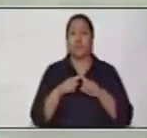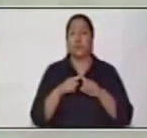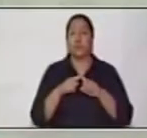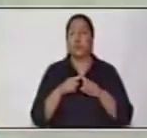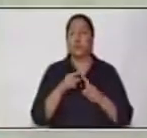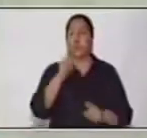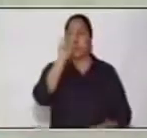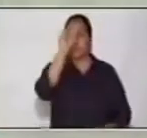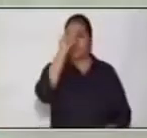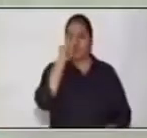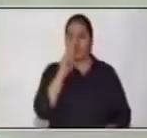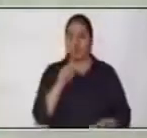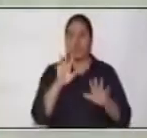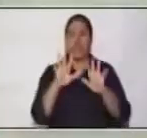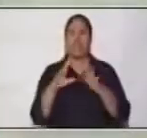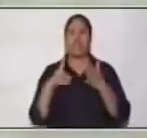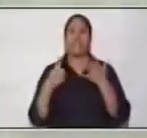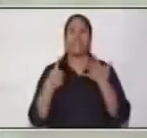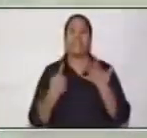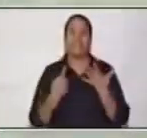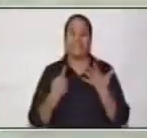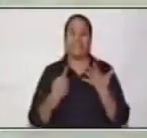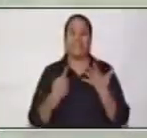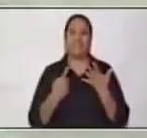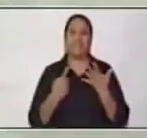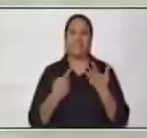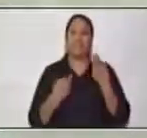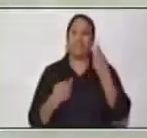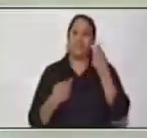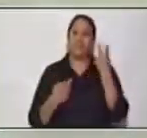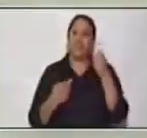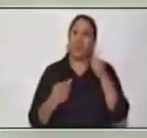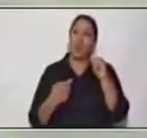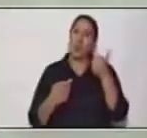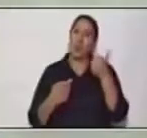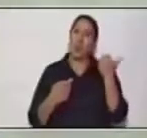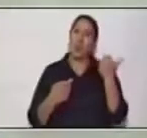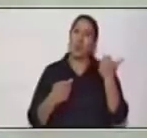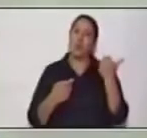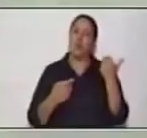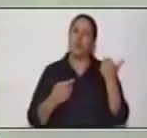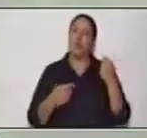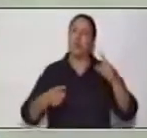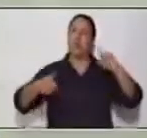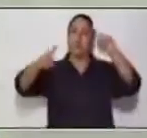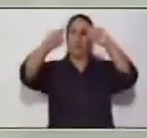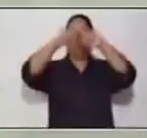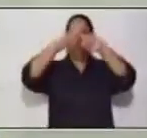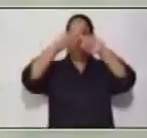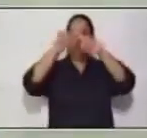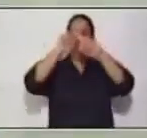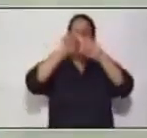ser 16. Y veamos, nuestro otro valor va a ser,